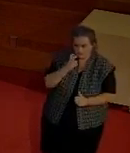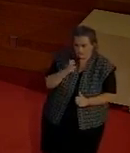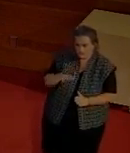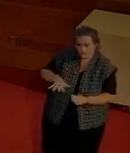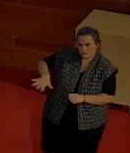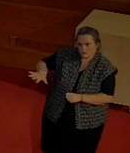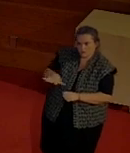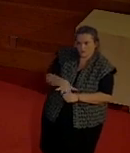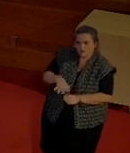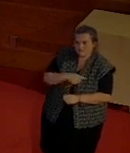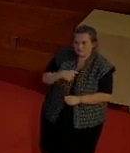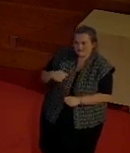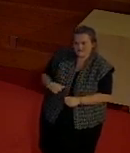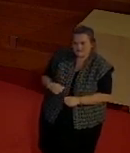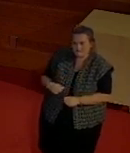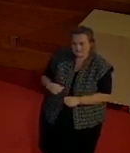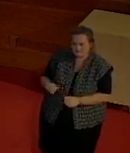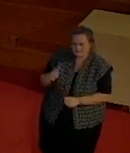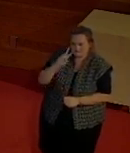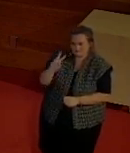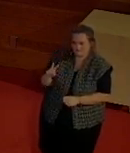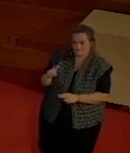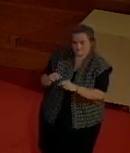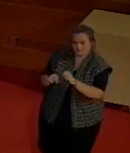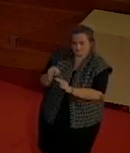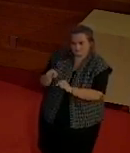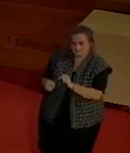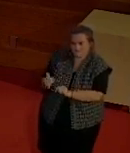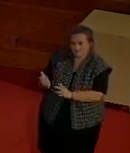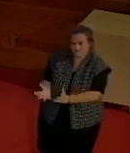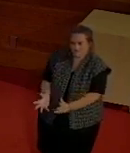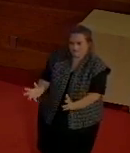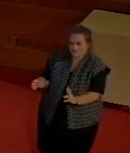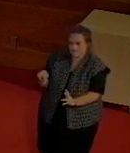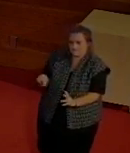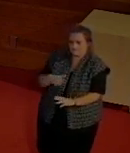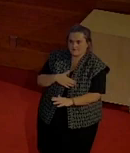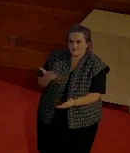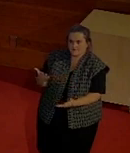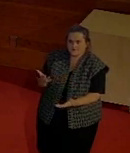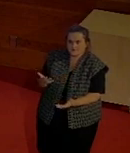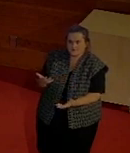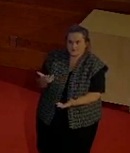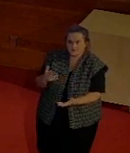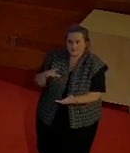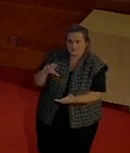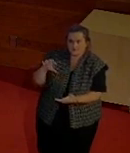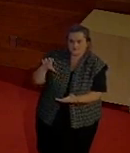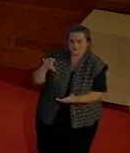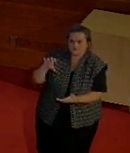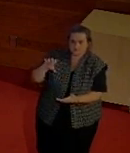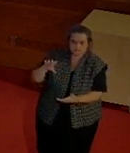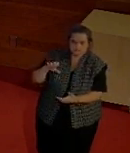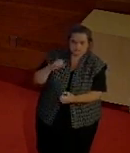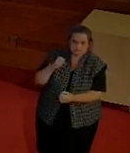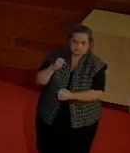donde lo inequívocamente lo que se está construyendo son Silos de misiles intercontinentales de tal manera que se cuenta